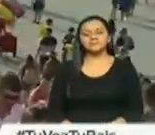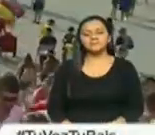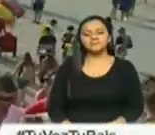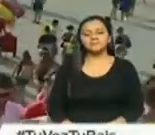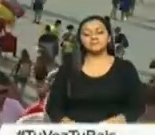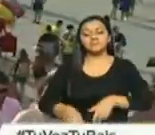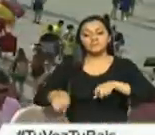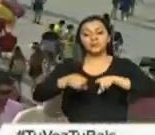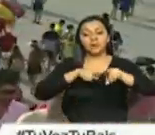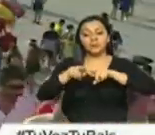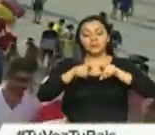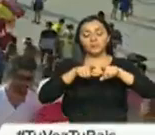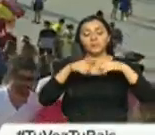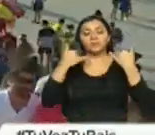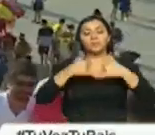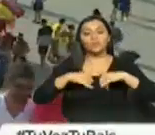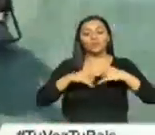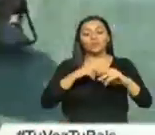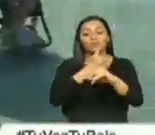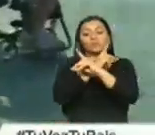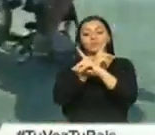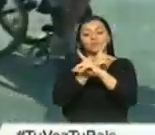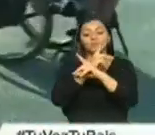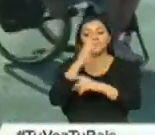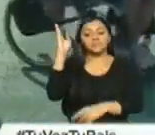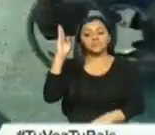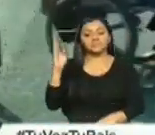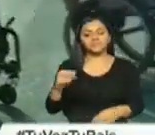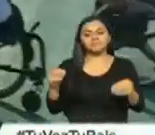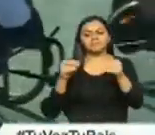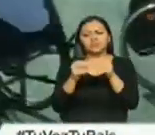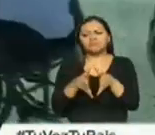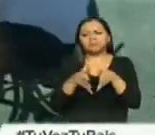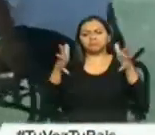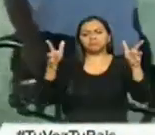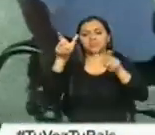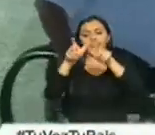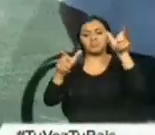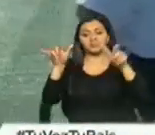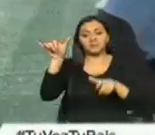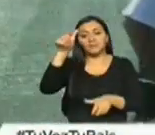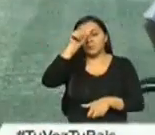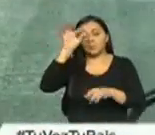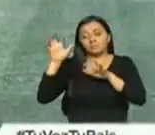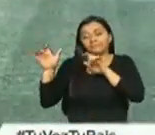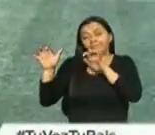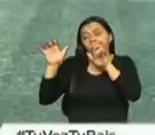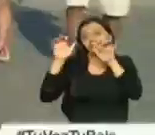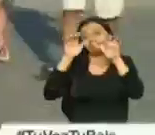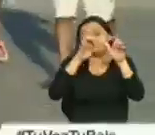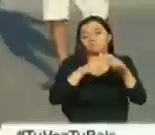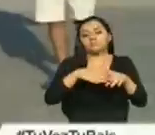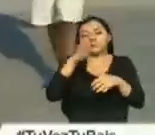Las competiciones de los Juegos Paralímpicos de Río de Janeiro alcanzaron el fin de semana a un número récord de